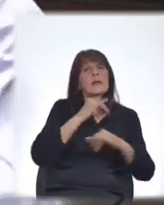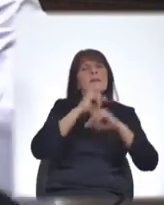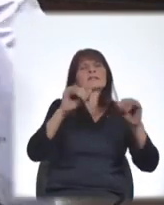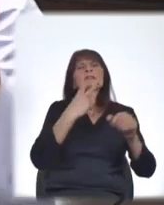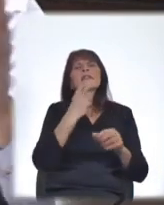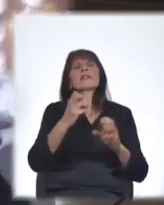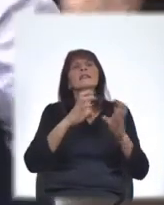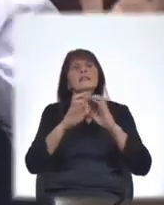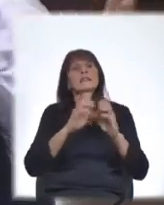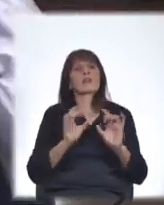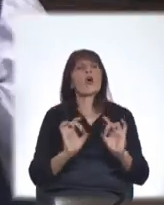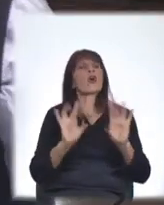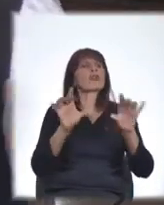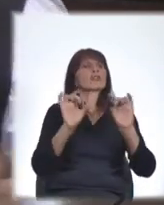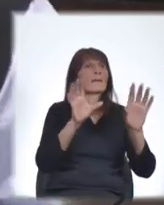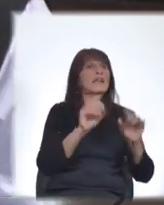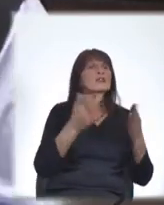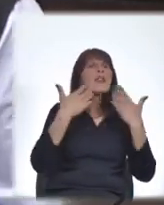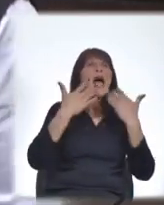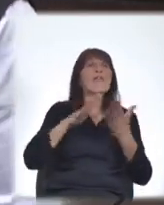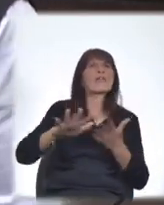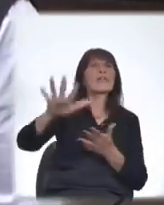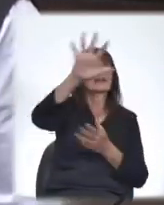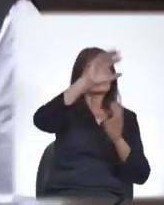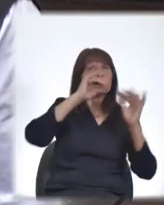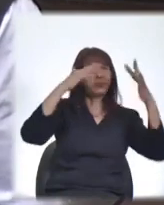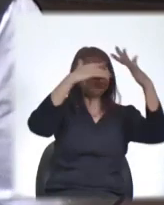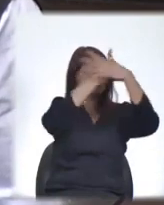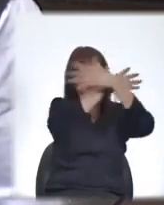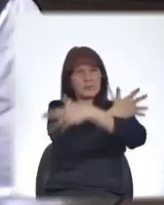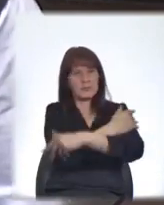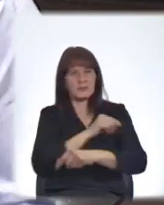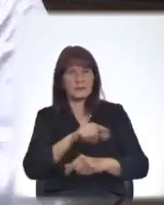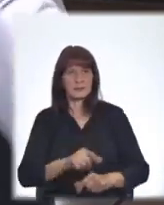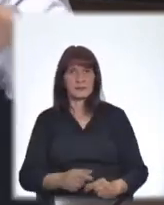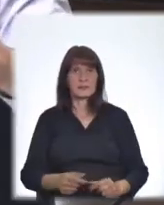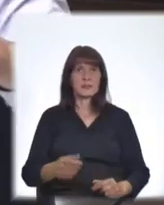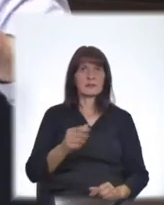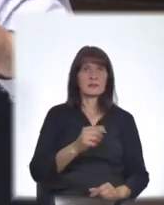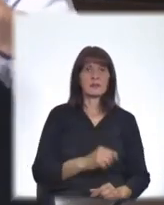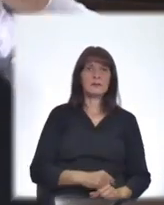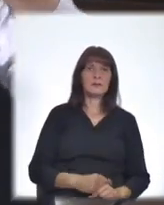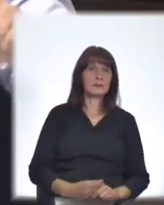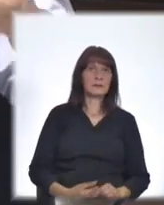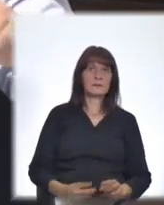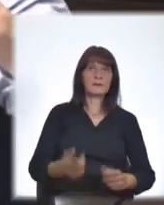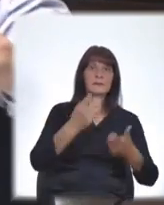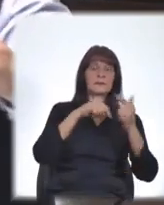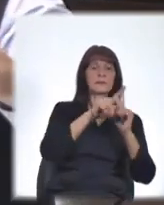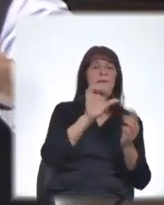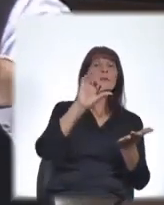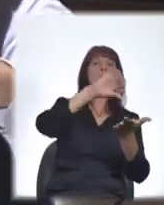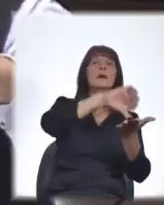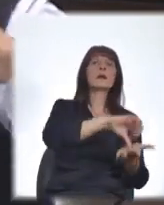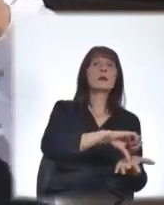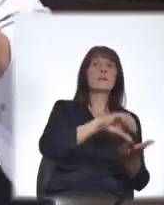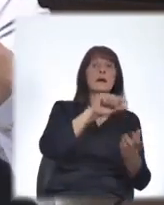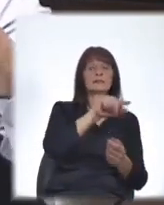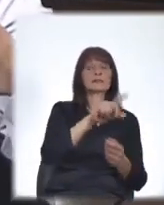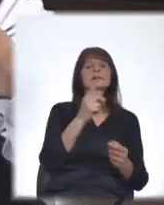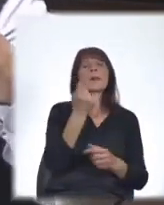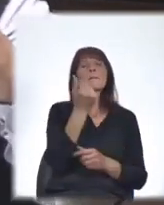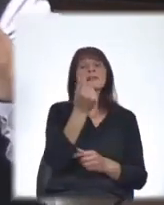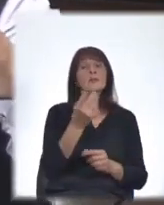bajo contaminación del aire y de la huella de carbono. Que el país del que estamos discutiendo hoy su presupuesto